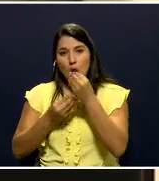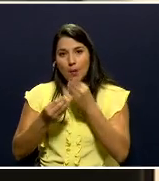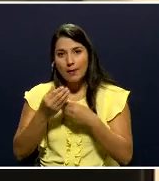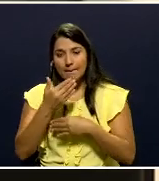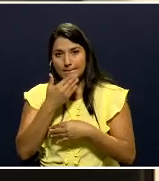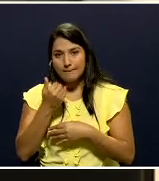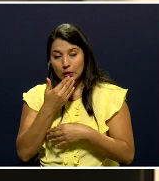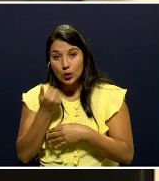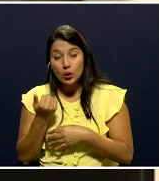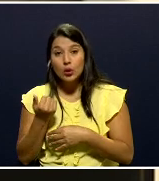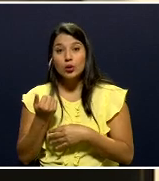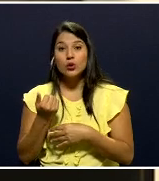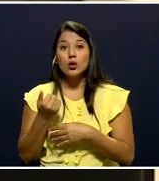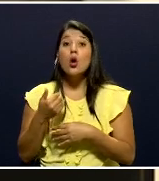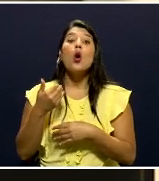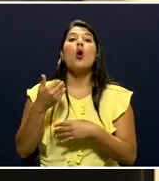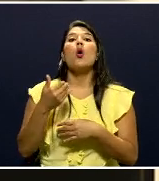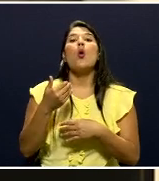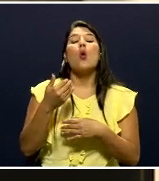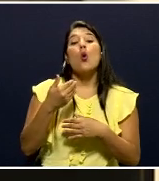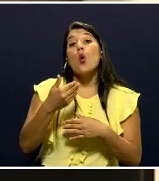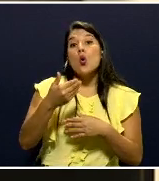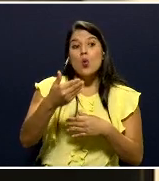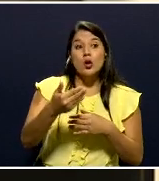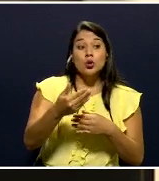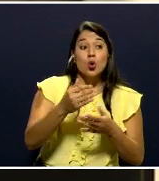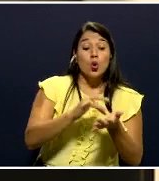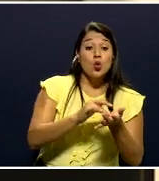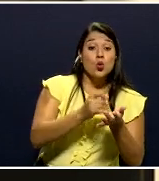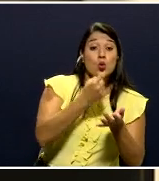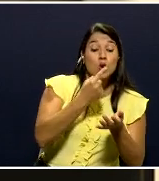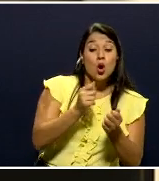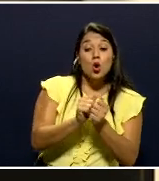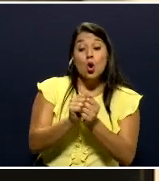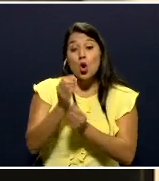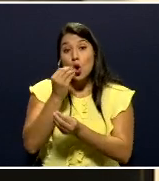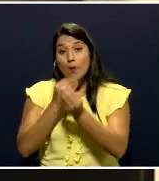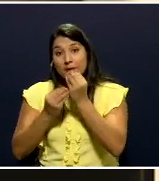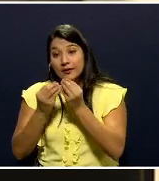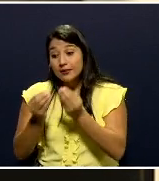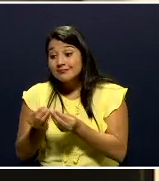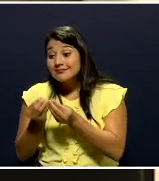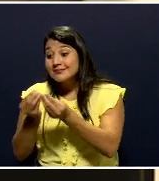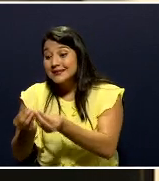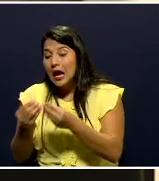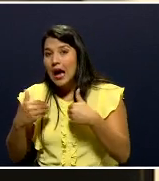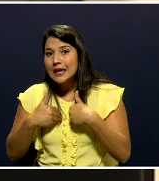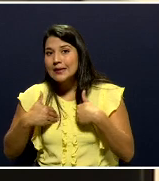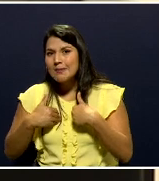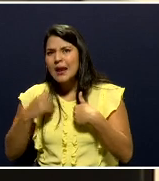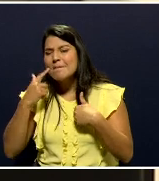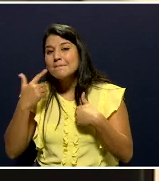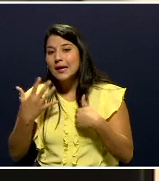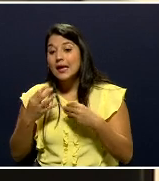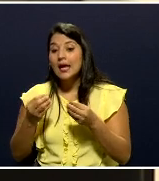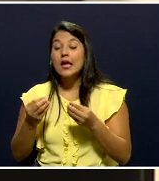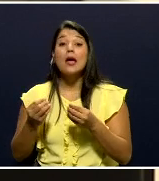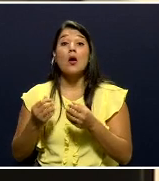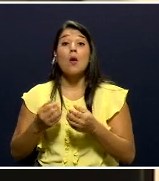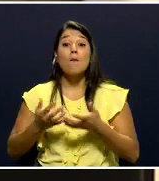el antibiótico con los alimentos, de manera tal entonces que los animales ganen más peso, pero hace entonces que al